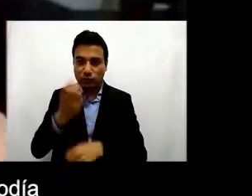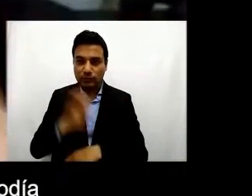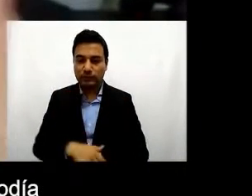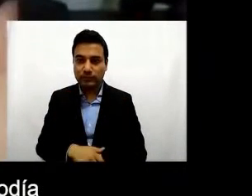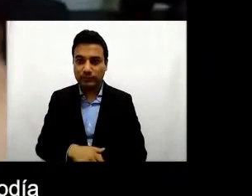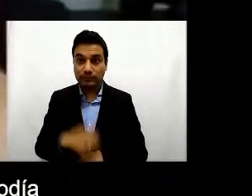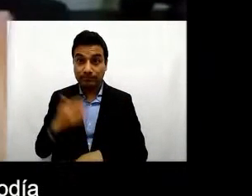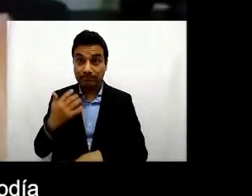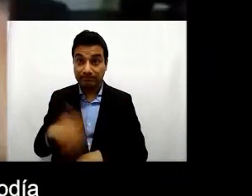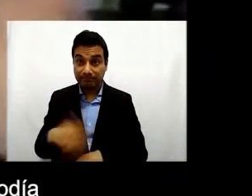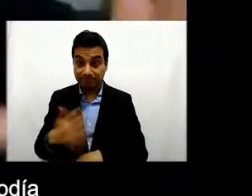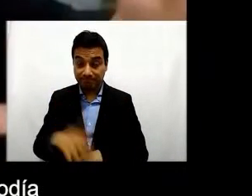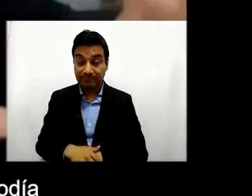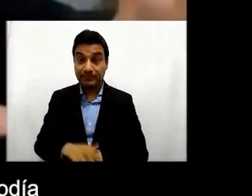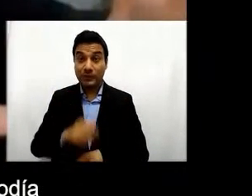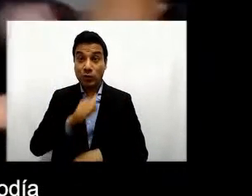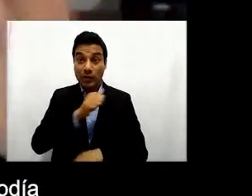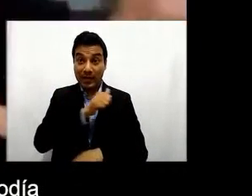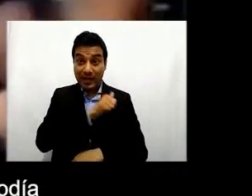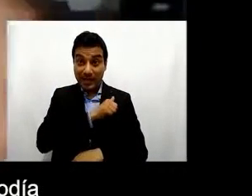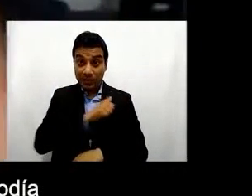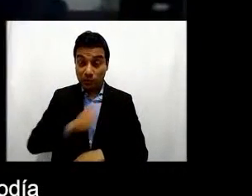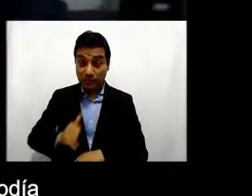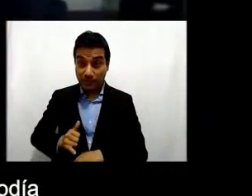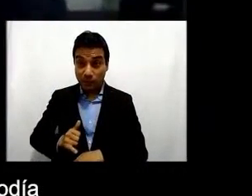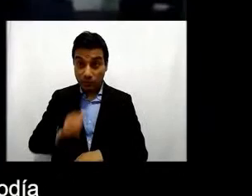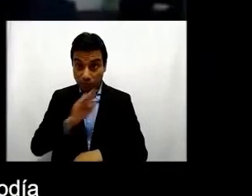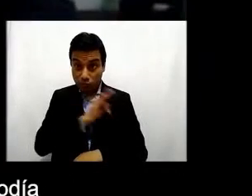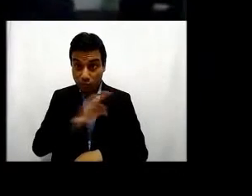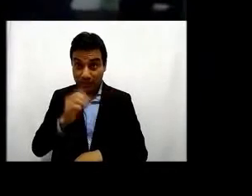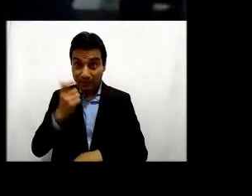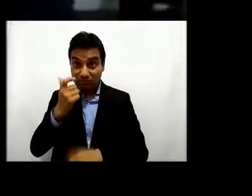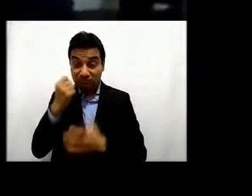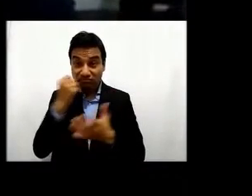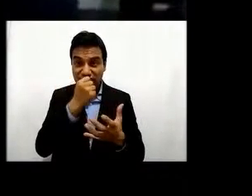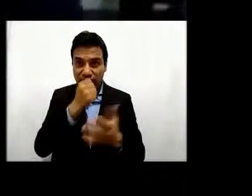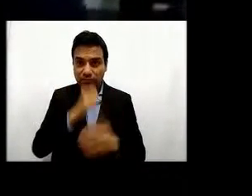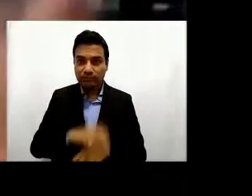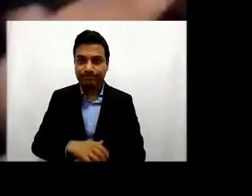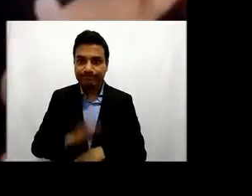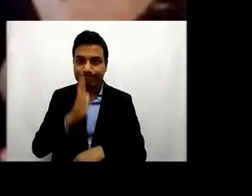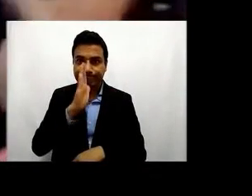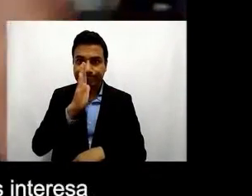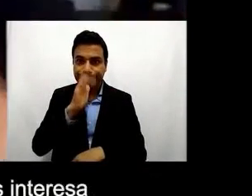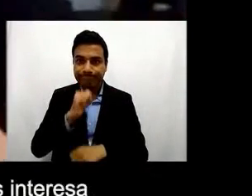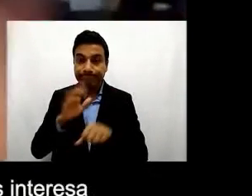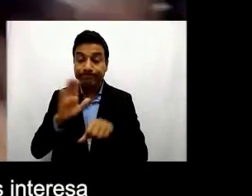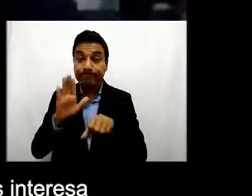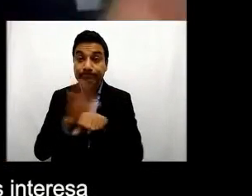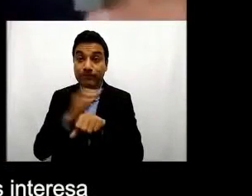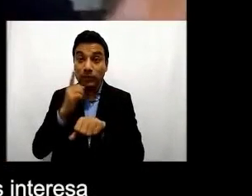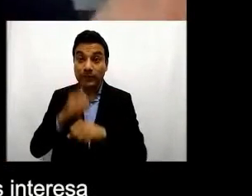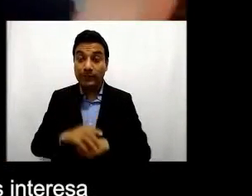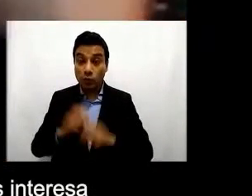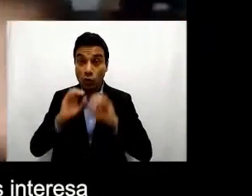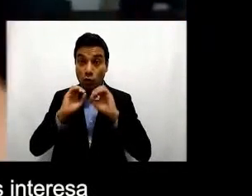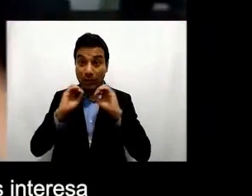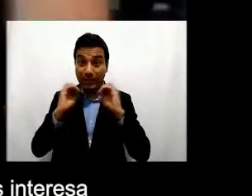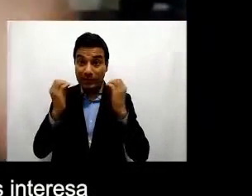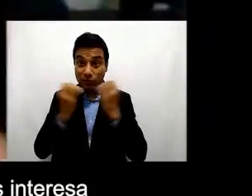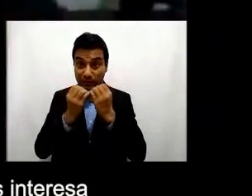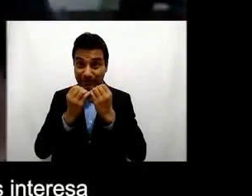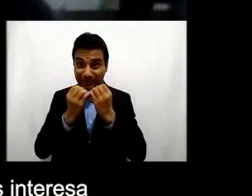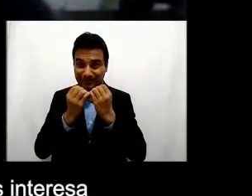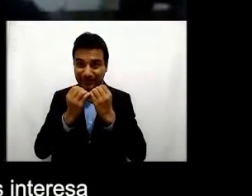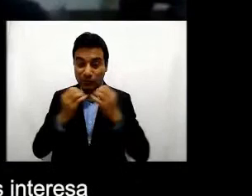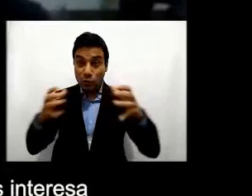Que el ayuntamiento no podía facilitarles, por ejemplo, recursos, ya que no había un sistema de fiscalización. A las organizaciones comunitarias de repente no les interesa estar,